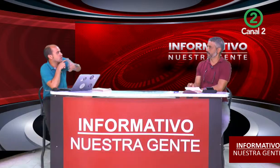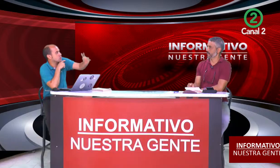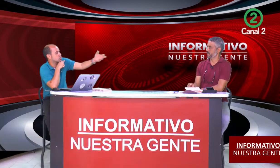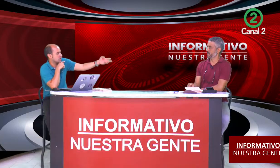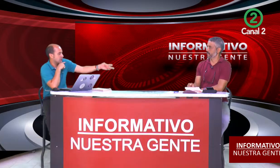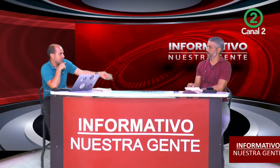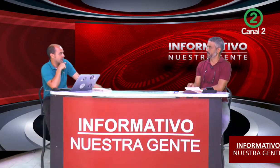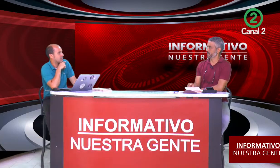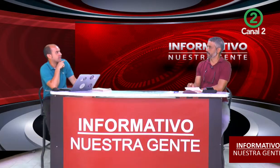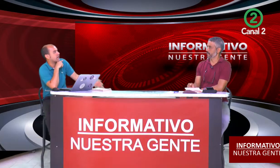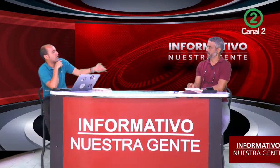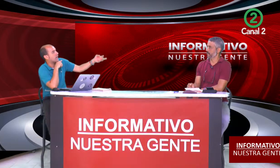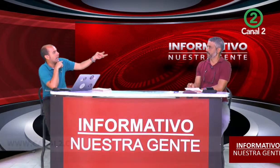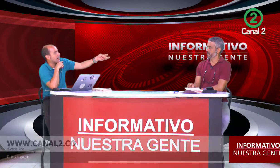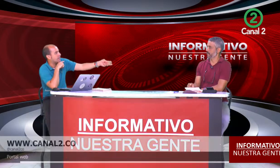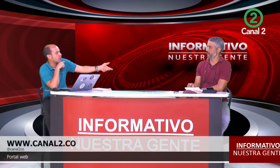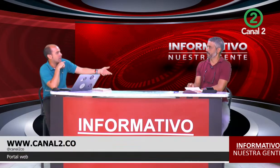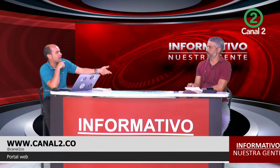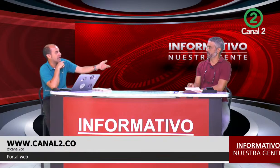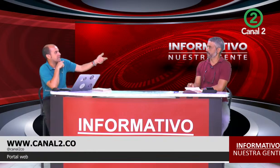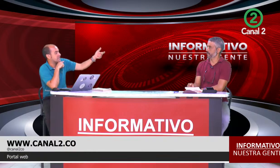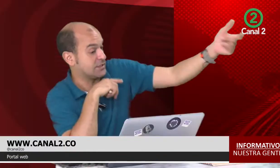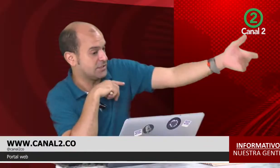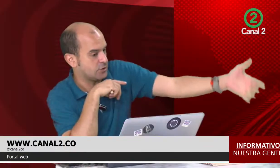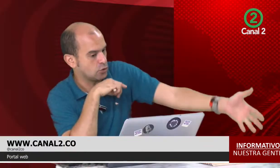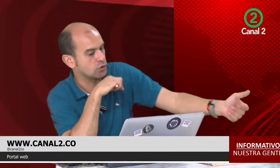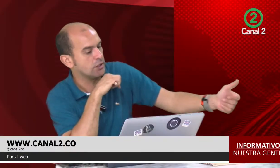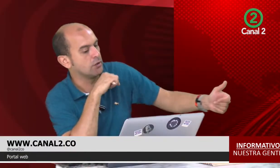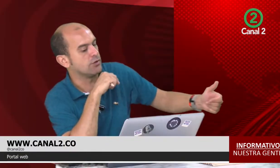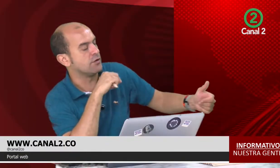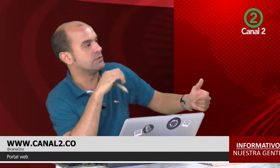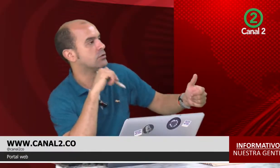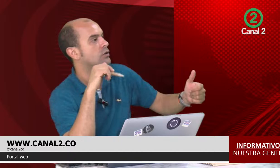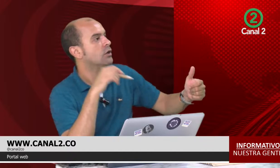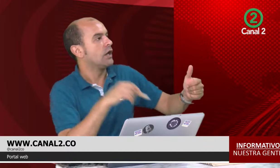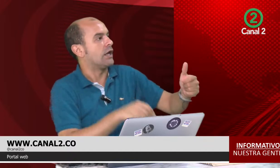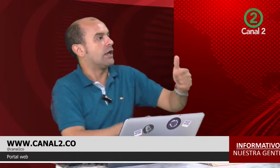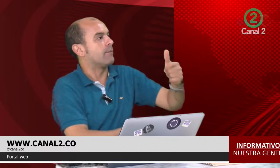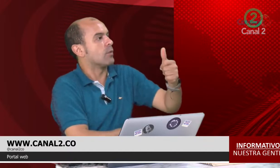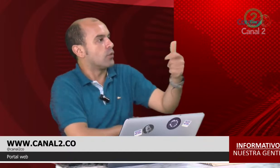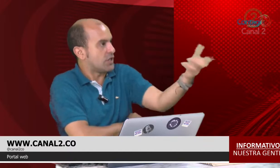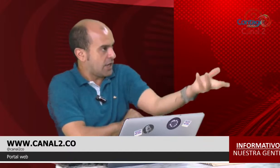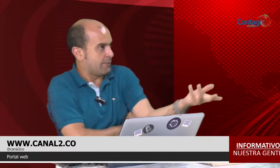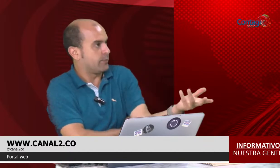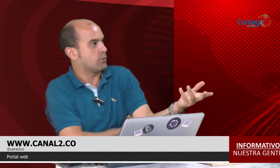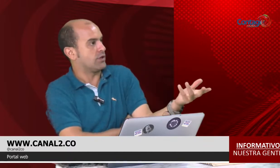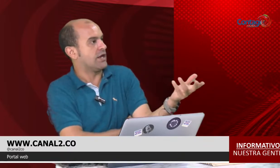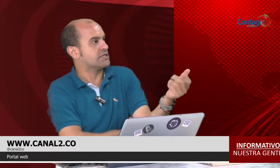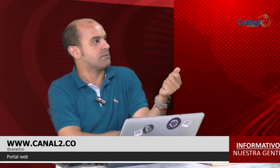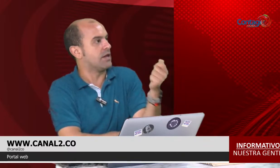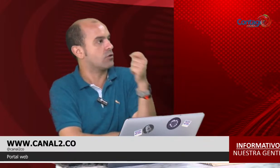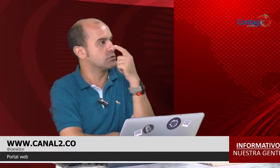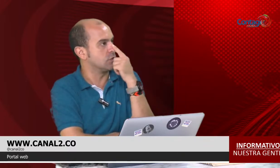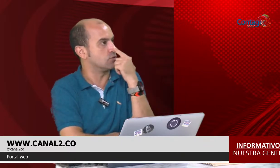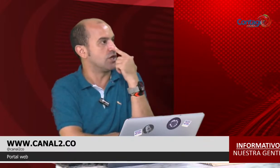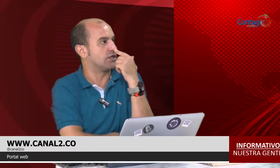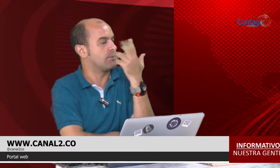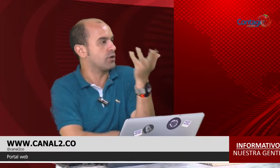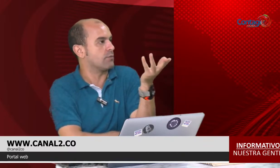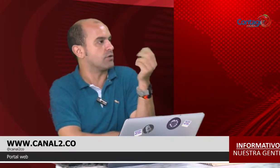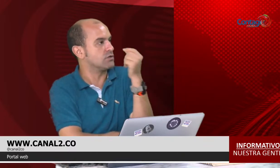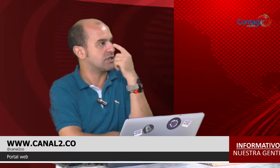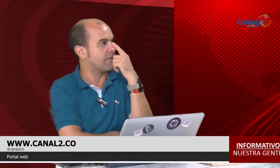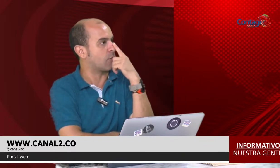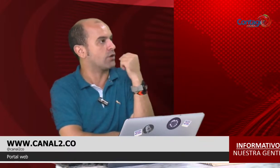par de años, María Fernanda Cabal, Paloma Valencia, desde el sector del uribismo, proponían asamblea